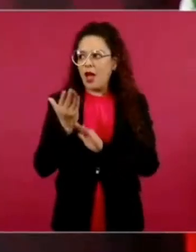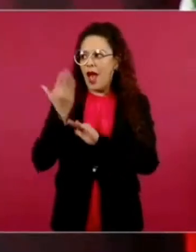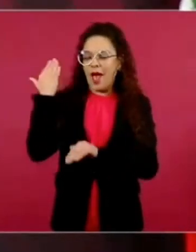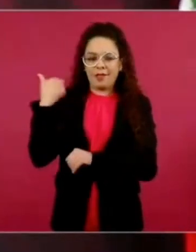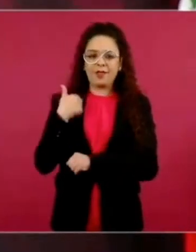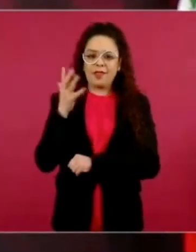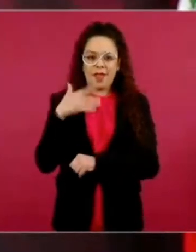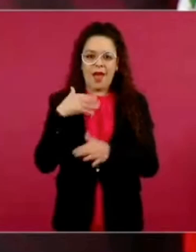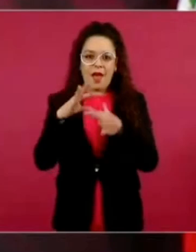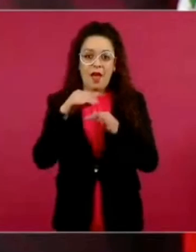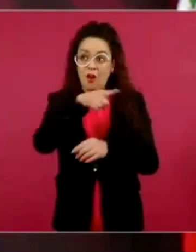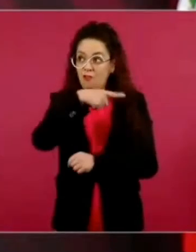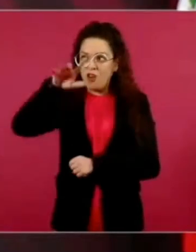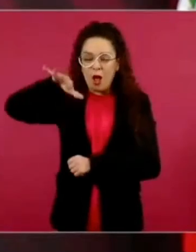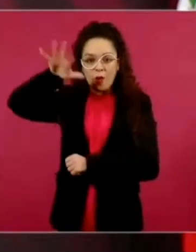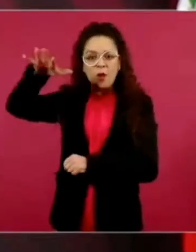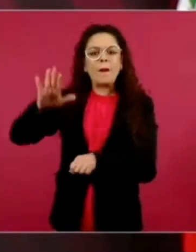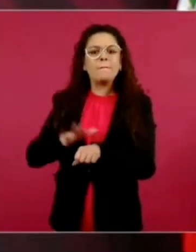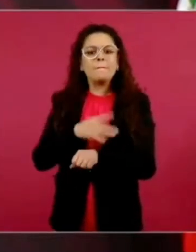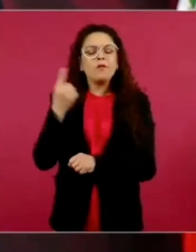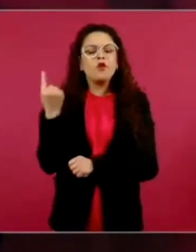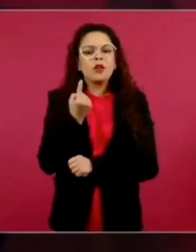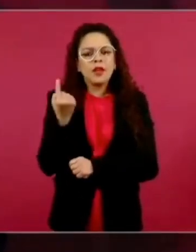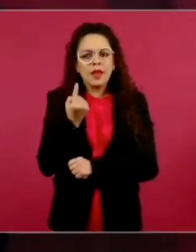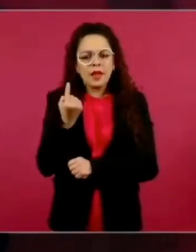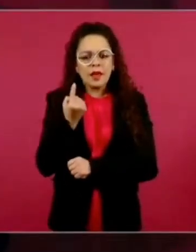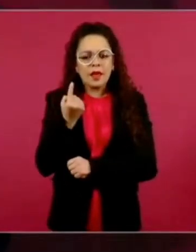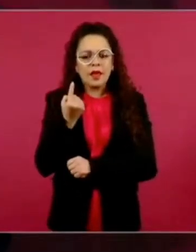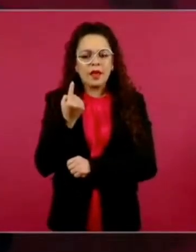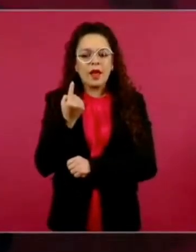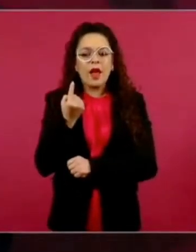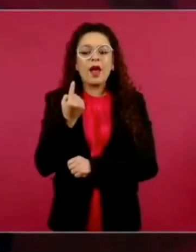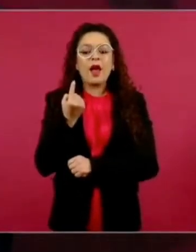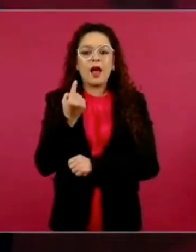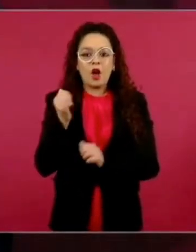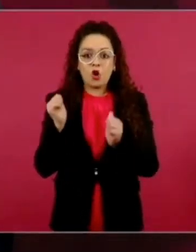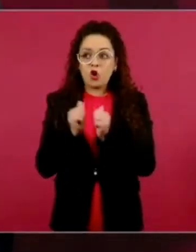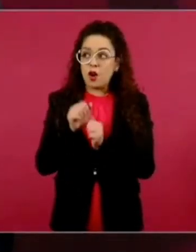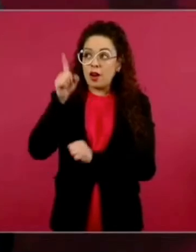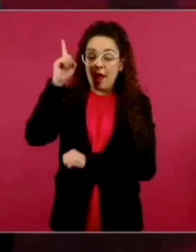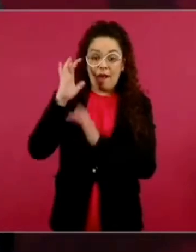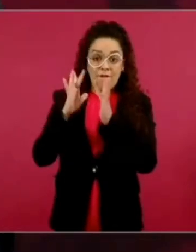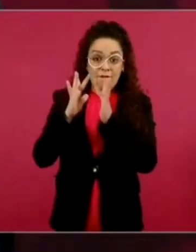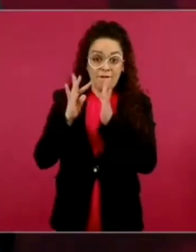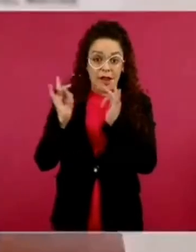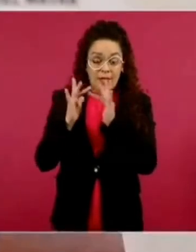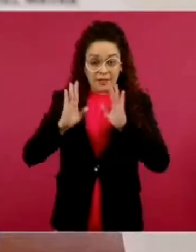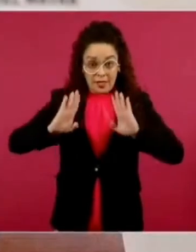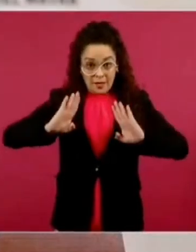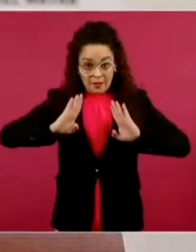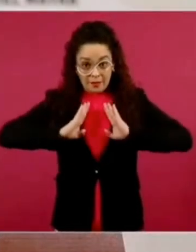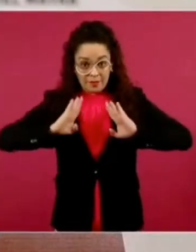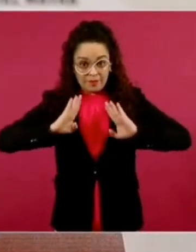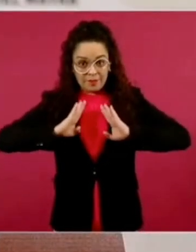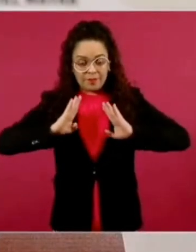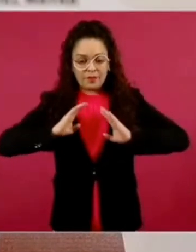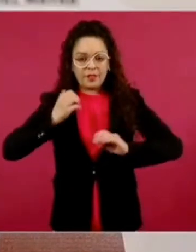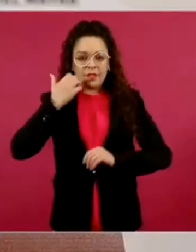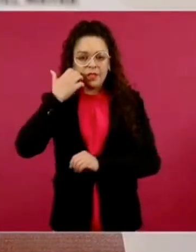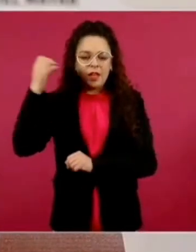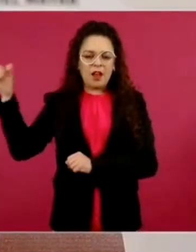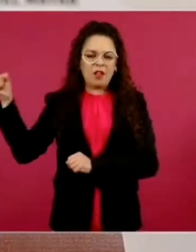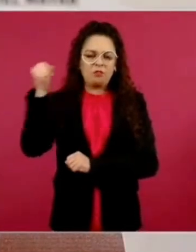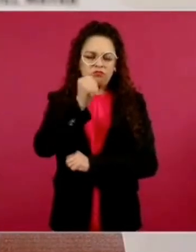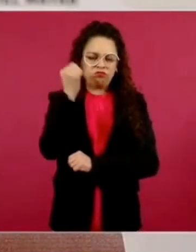para tratar de imponer con el ejército francés una monarquía